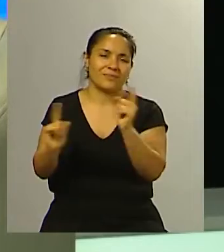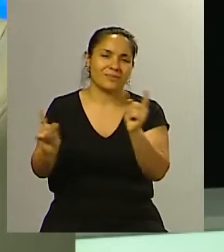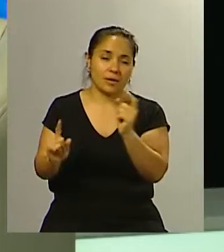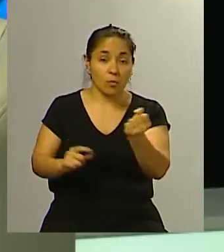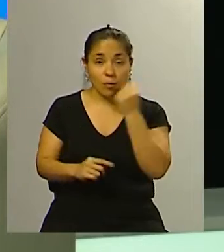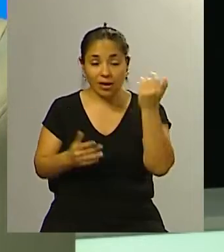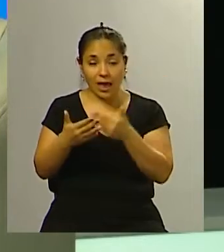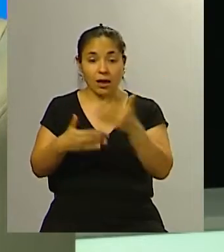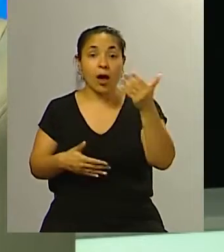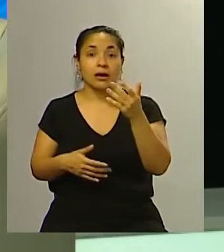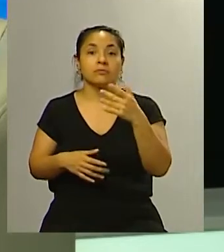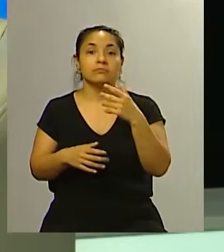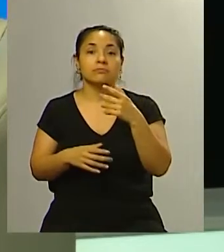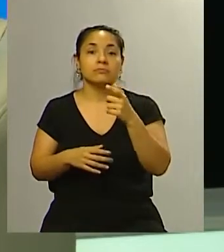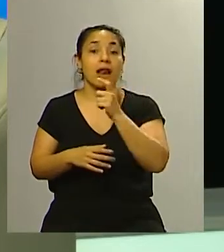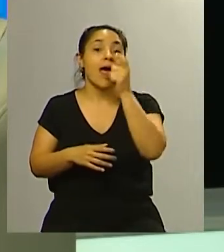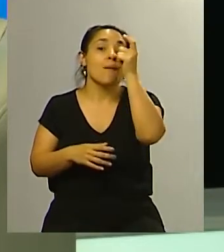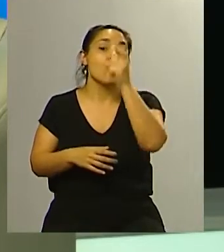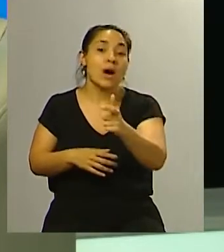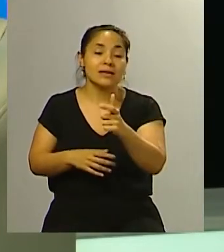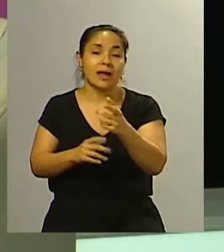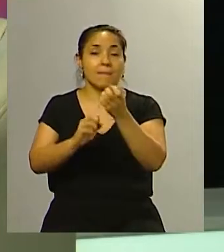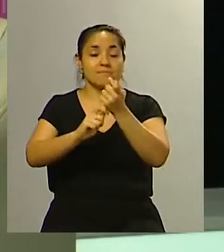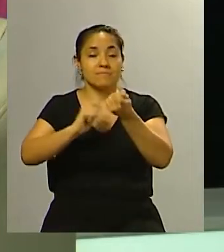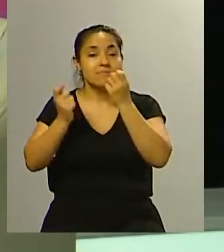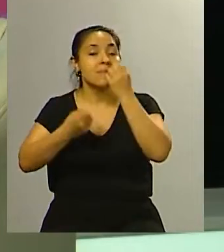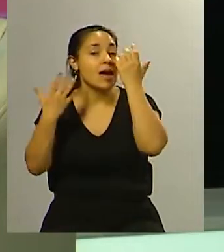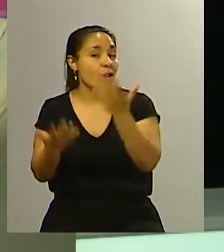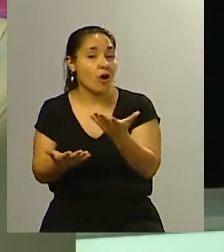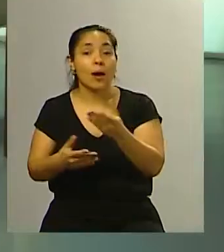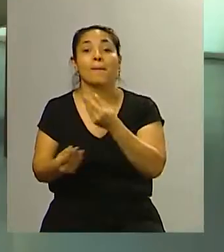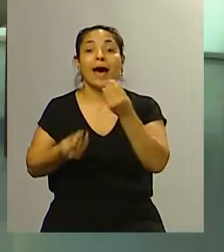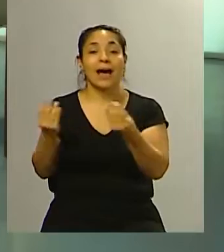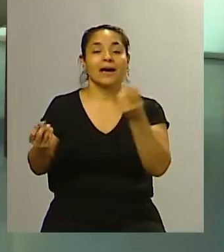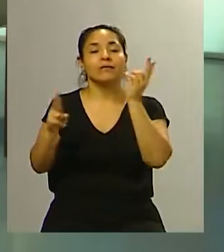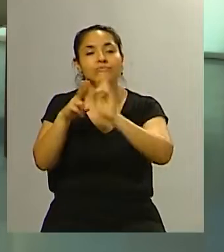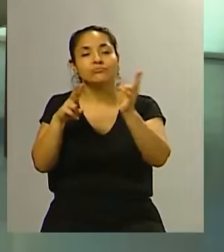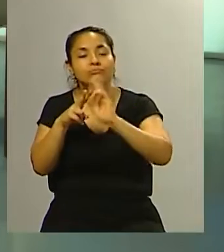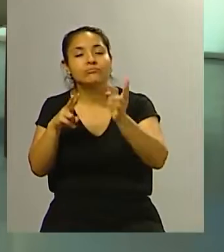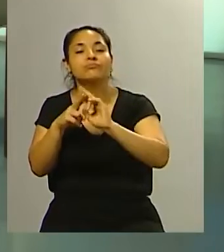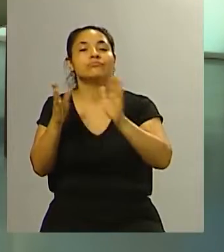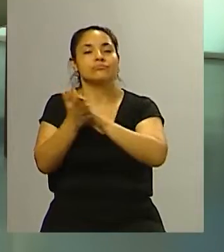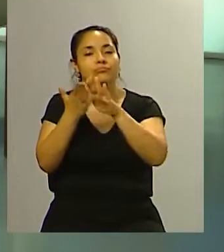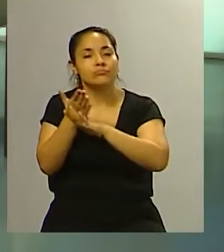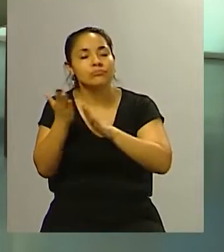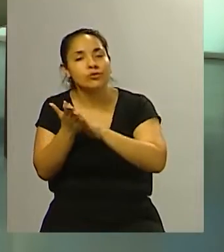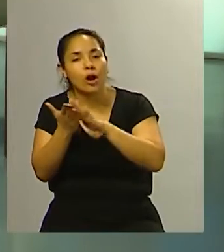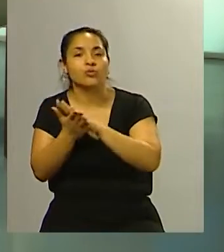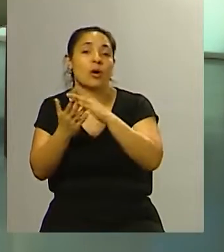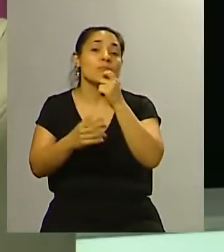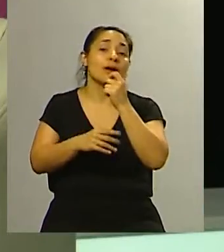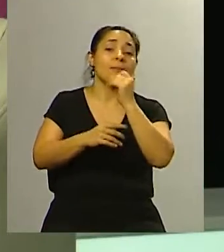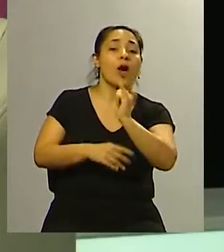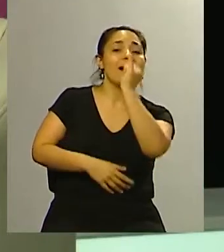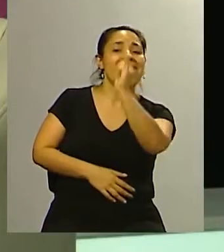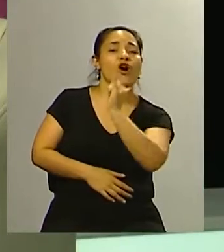devolución para que se genere una acción remedial, ¿sí? Para poder remediar, para poder hacer una recomendación de